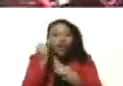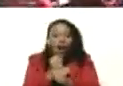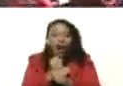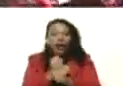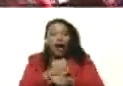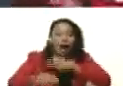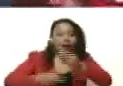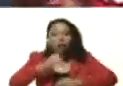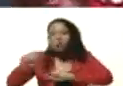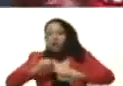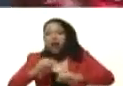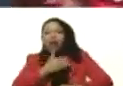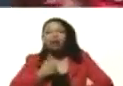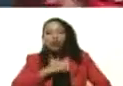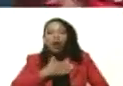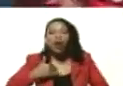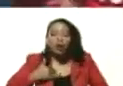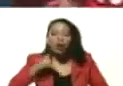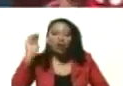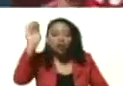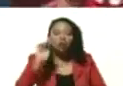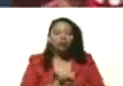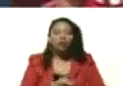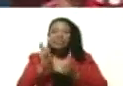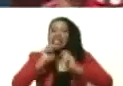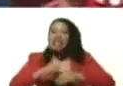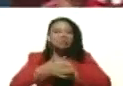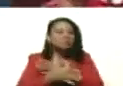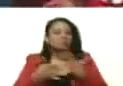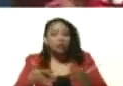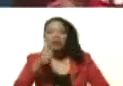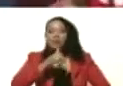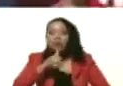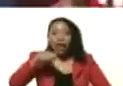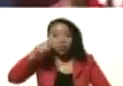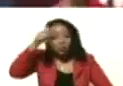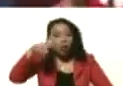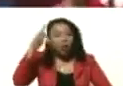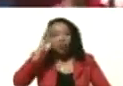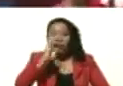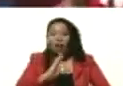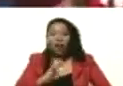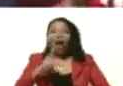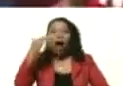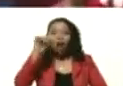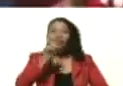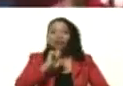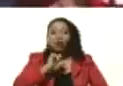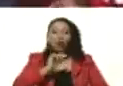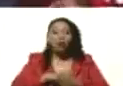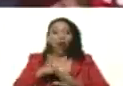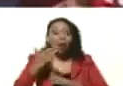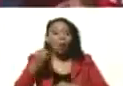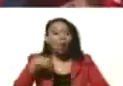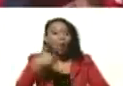que nosotros queremos. Y se trata de resistir. Y este pueblo de Barinas está resistiendo. Porque